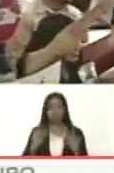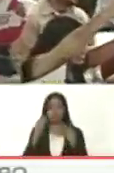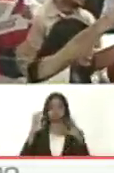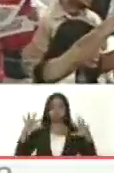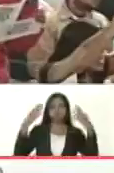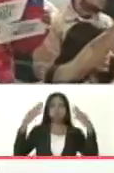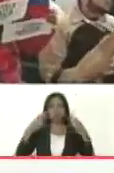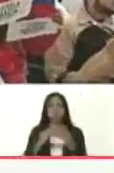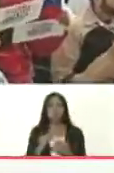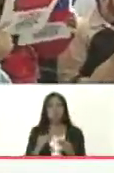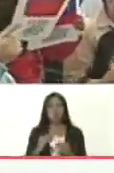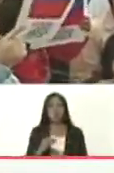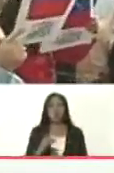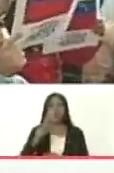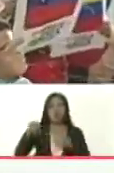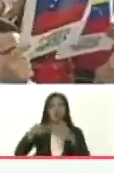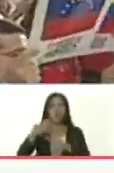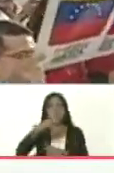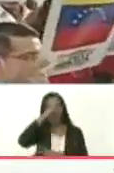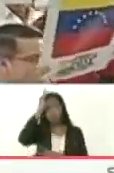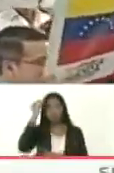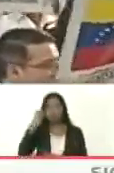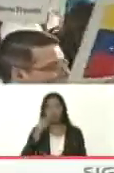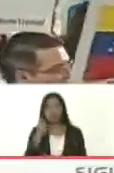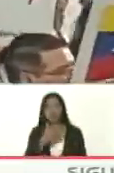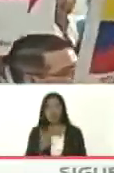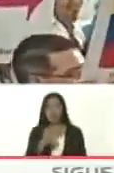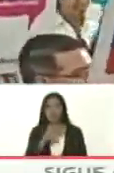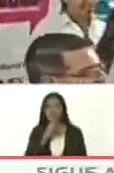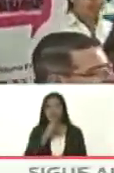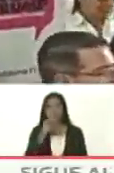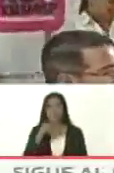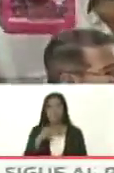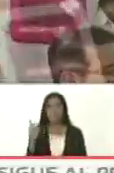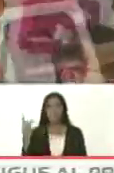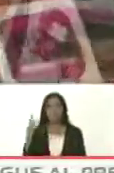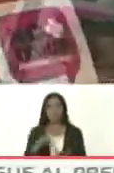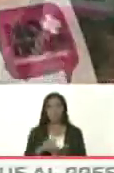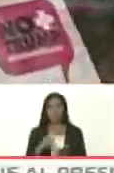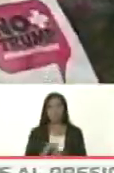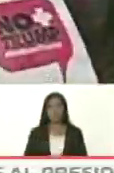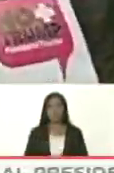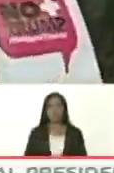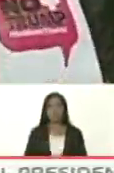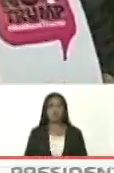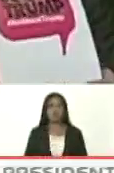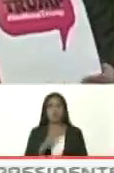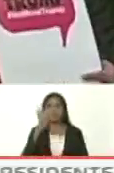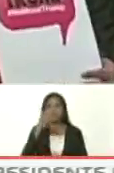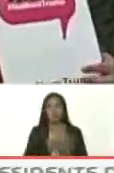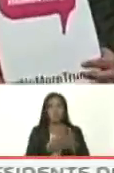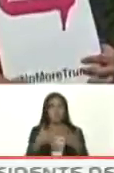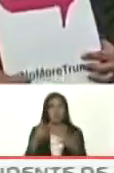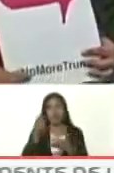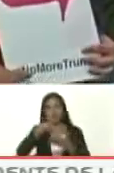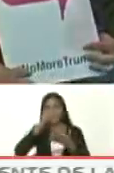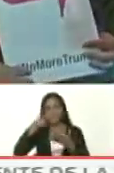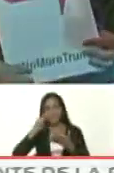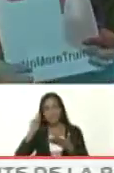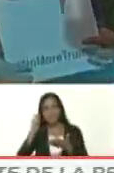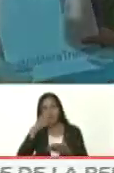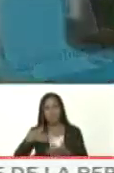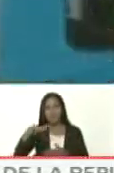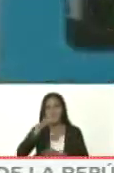todito. No more Trump. Quiero anunciar que hemos llegado ya a las 5 millones de firmas del pueblo